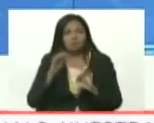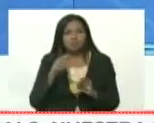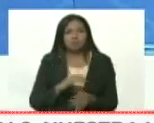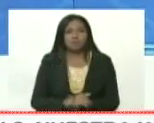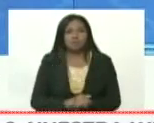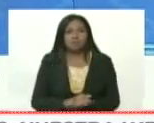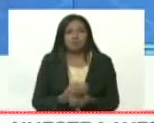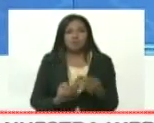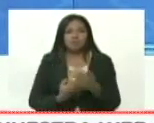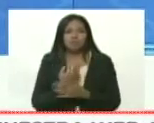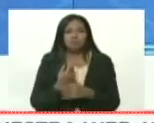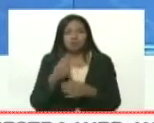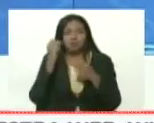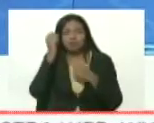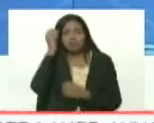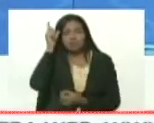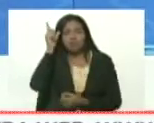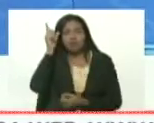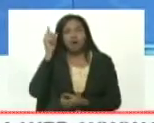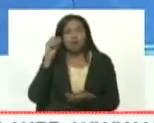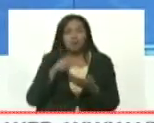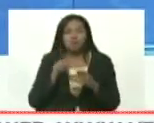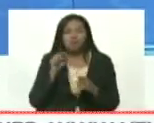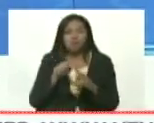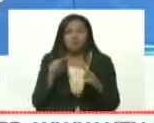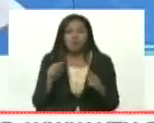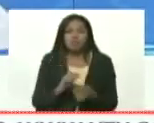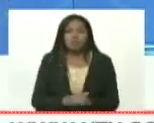la Fundación IDEA. Punto de cuenta